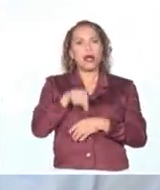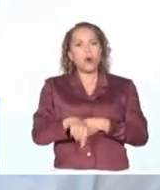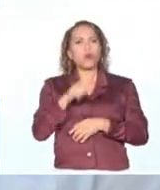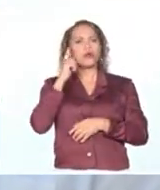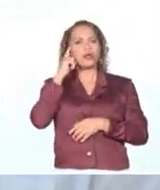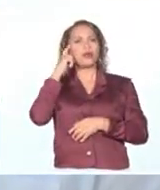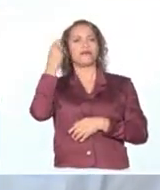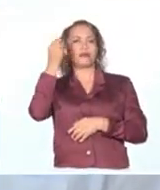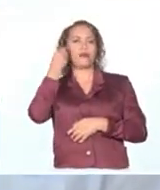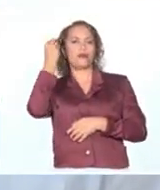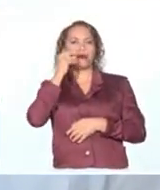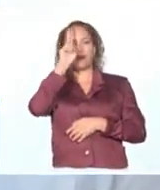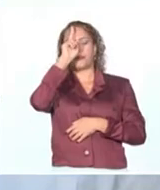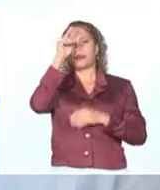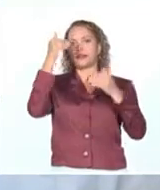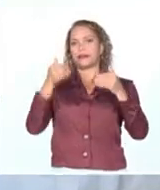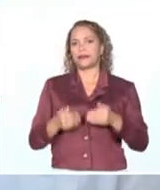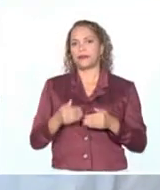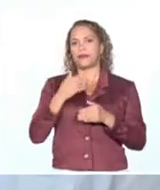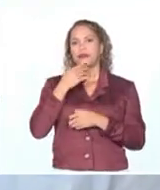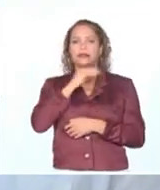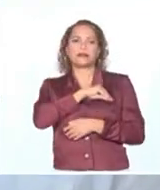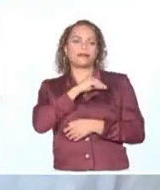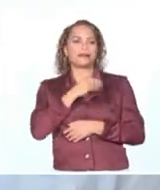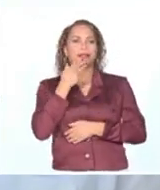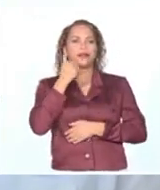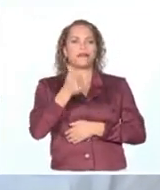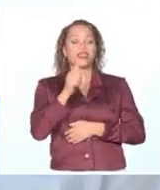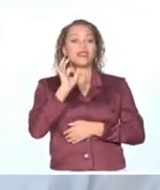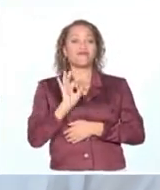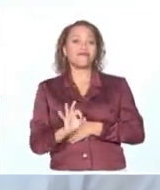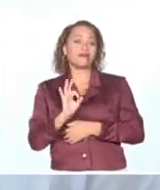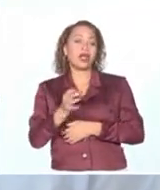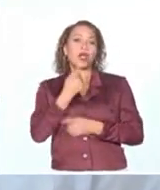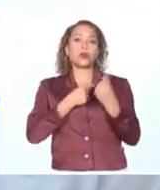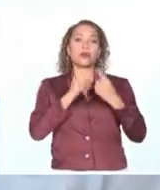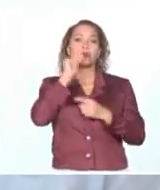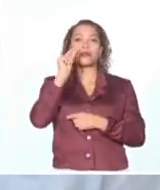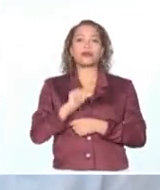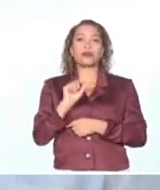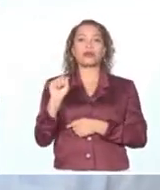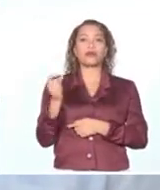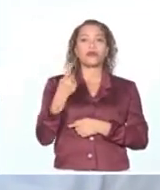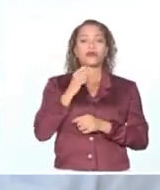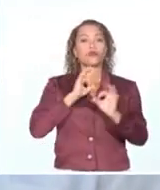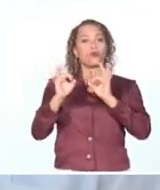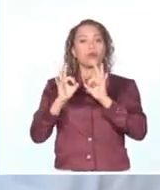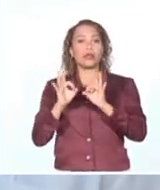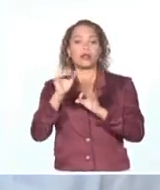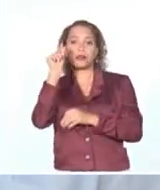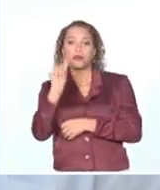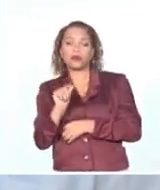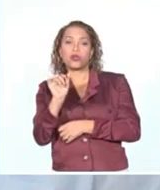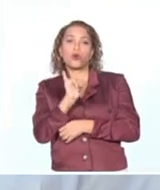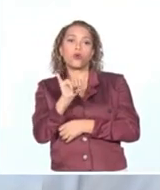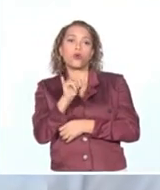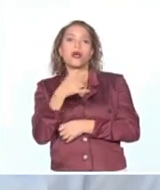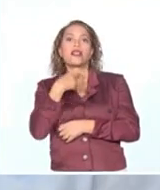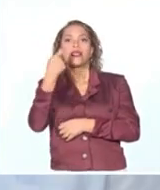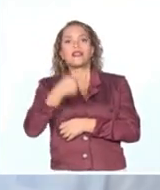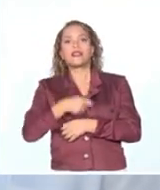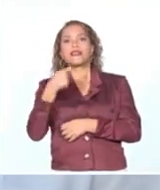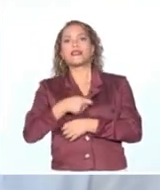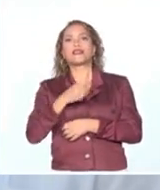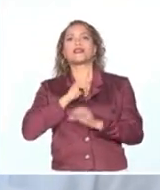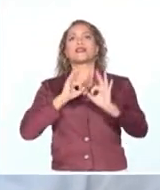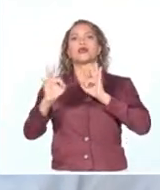por su salud, por su bienestar, porque constituyen personas que no solo se pueden dedicar al cuidado, sino que tienen que cuidar